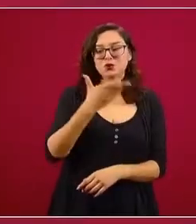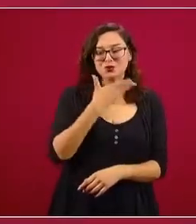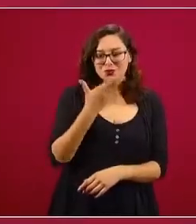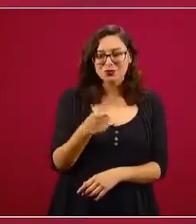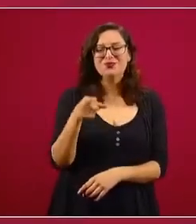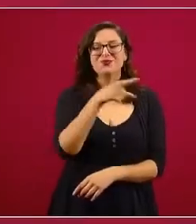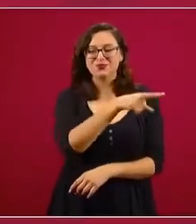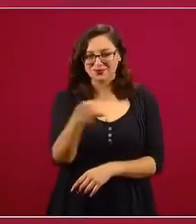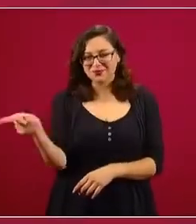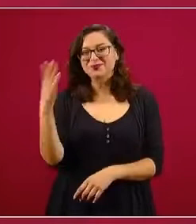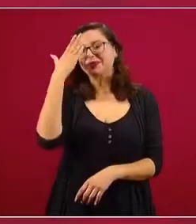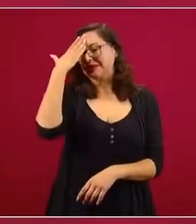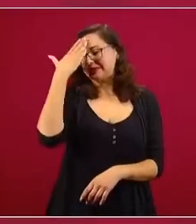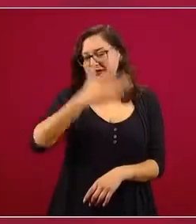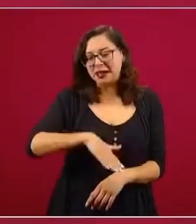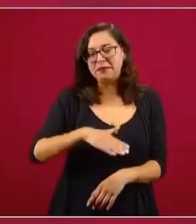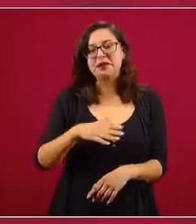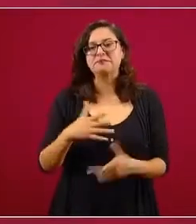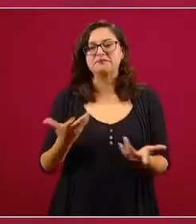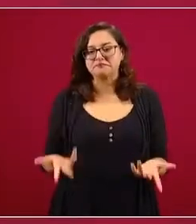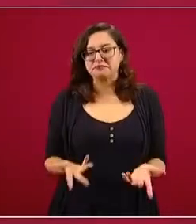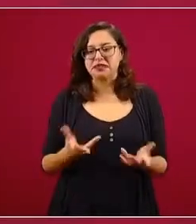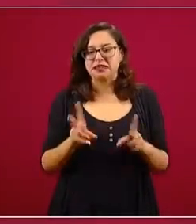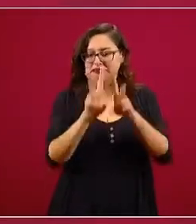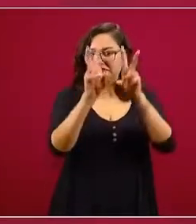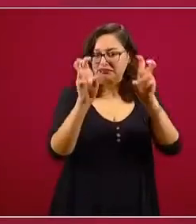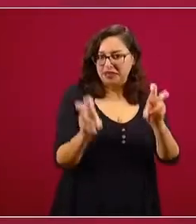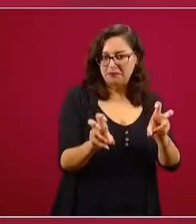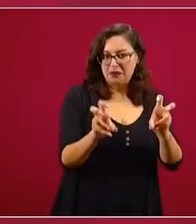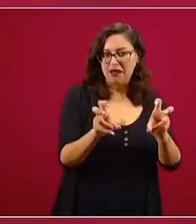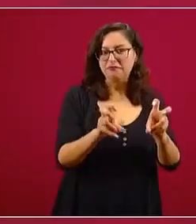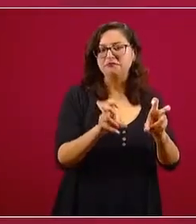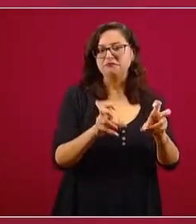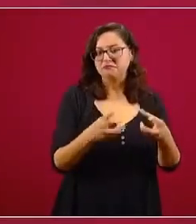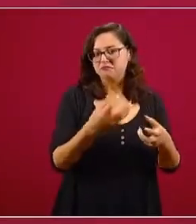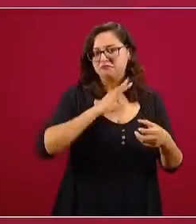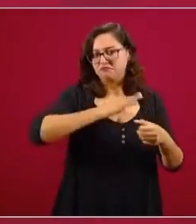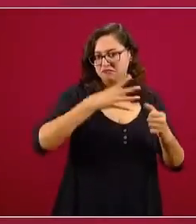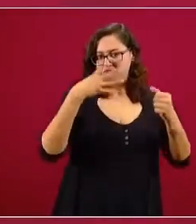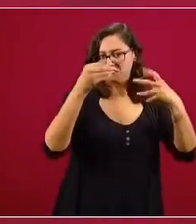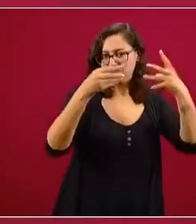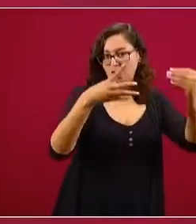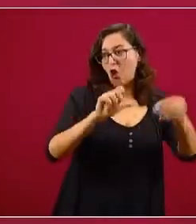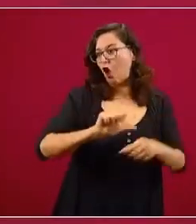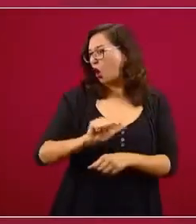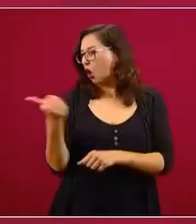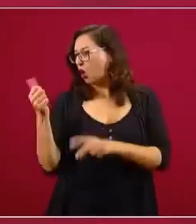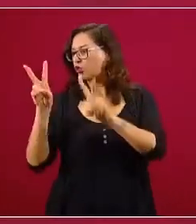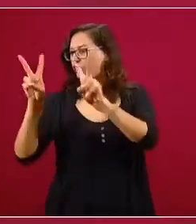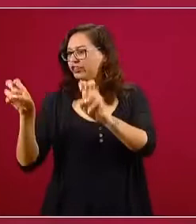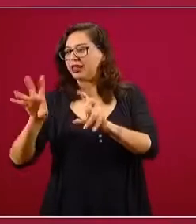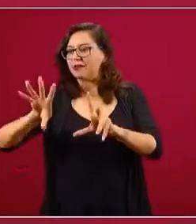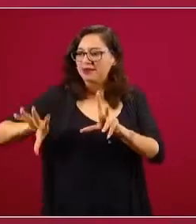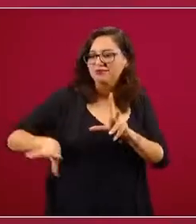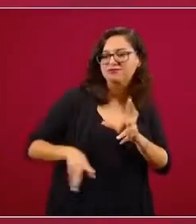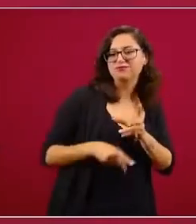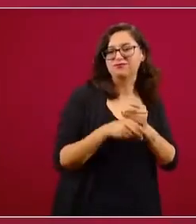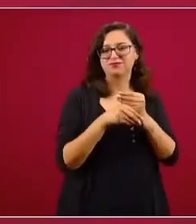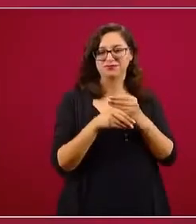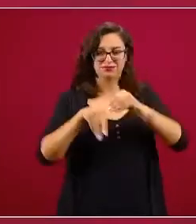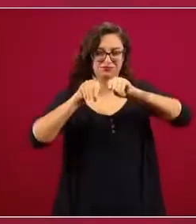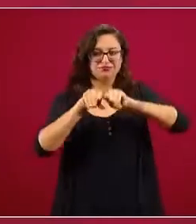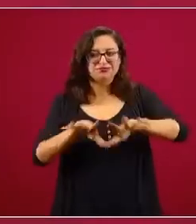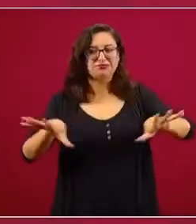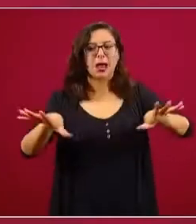saben, incorporamos un componente temático a las conferencias de prensa para que, más allá de